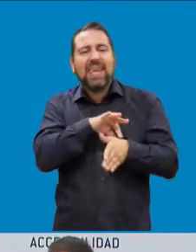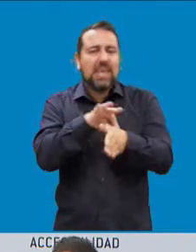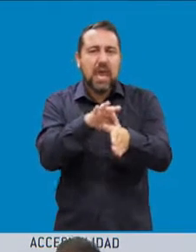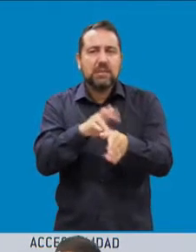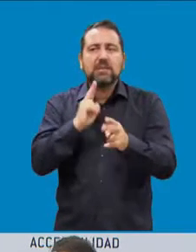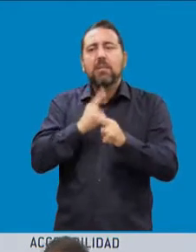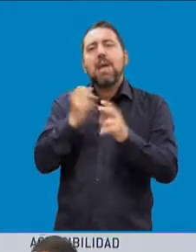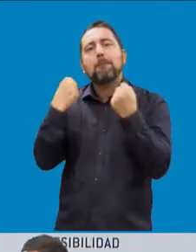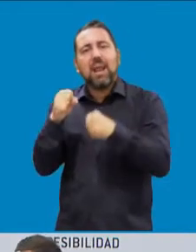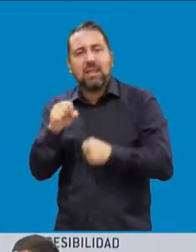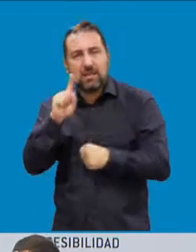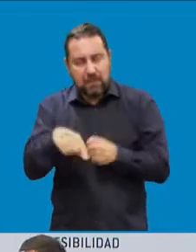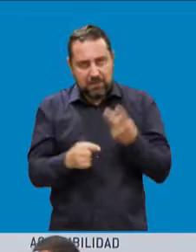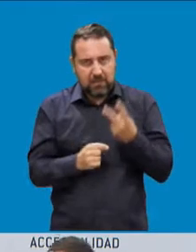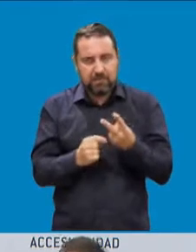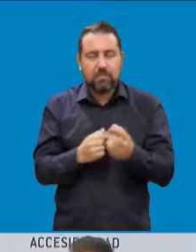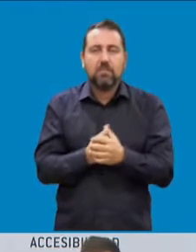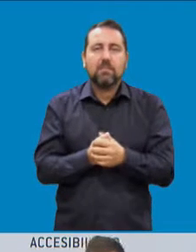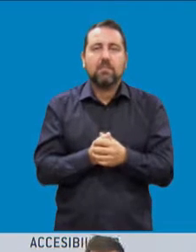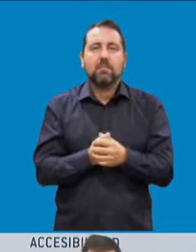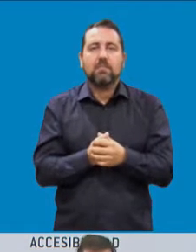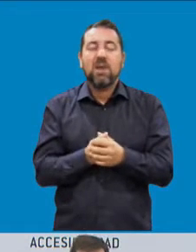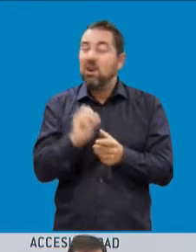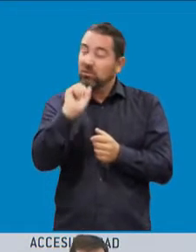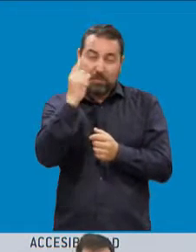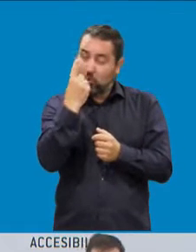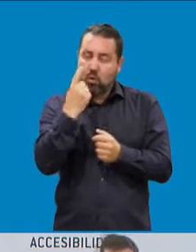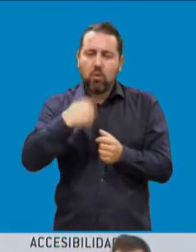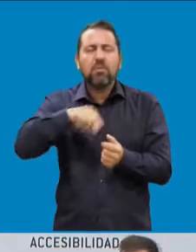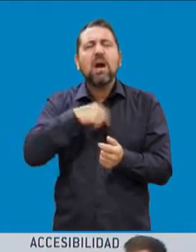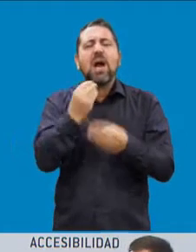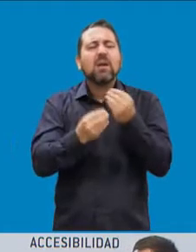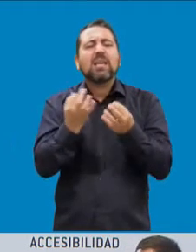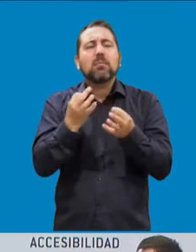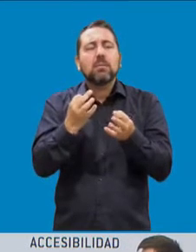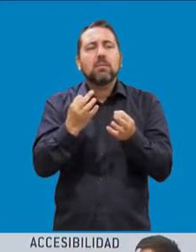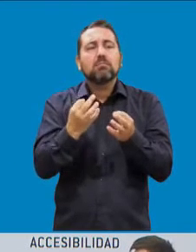aplicó? Se aplicaron guías y prácticas, sobre todo